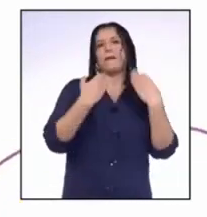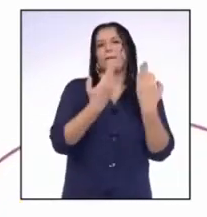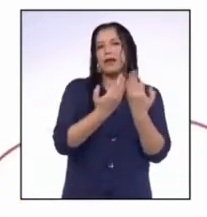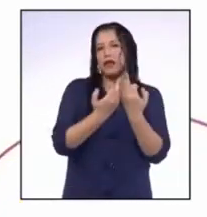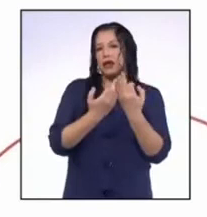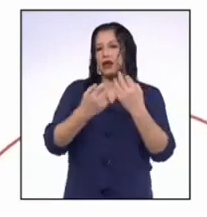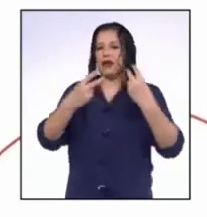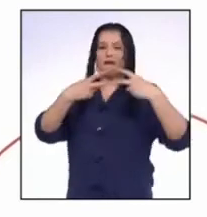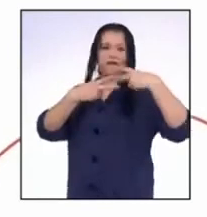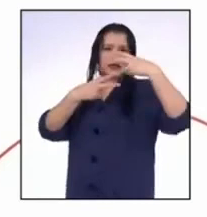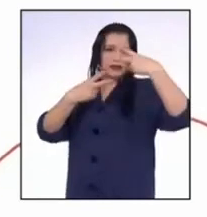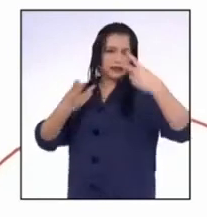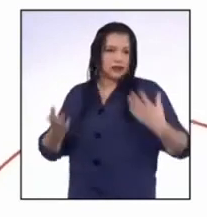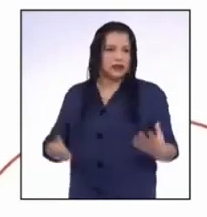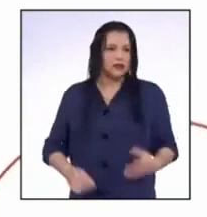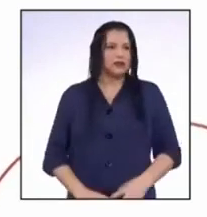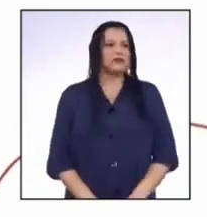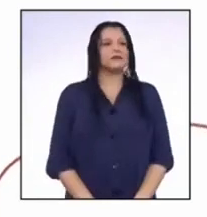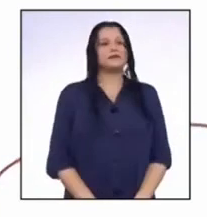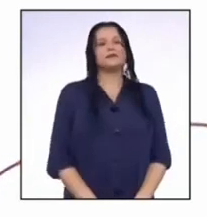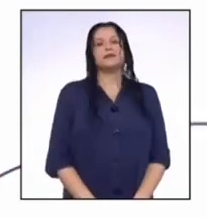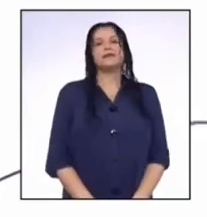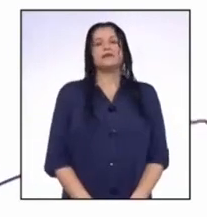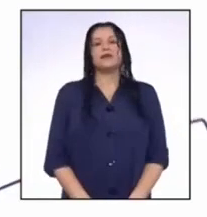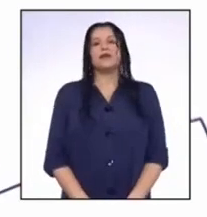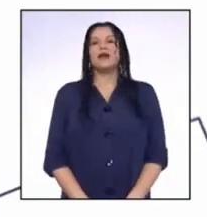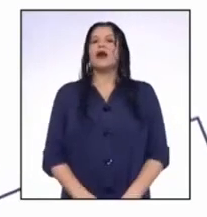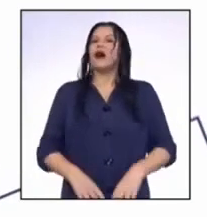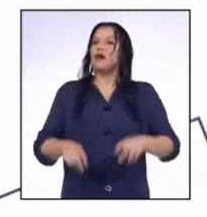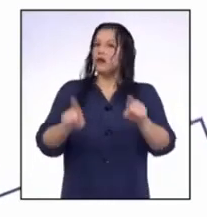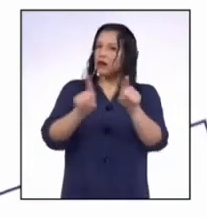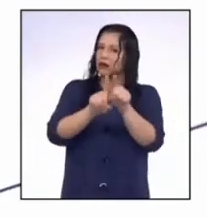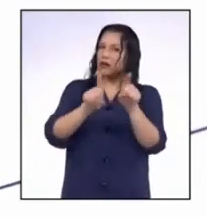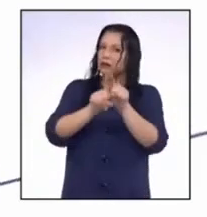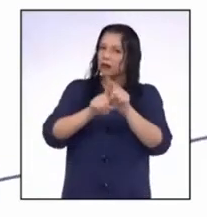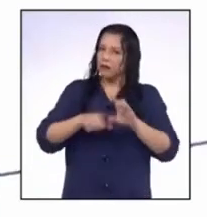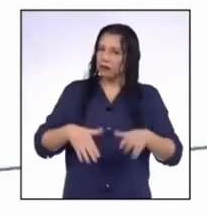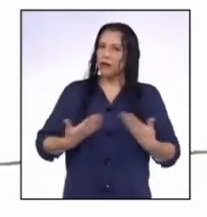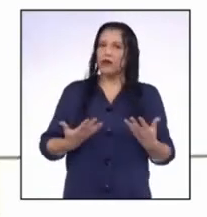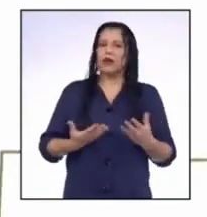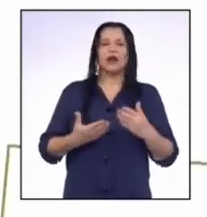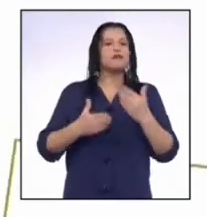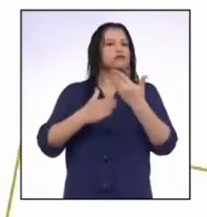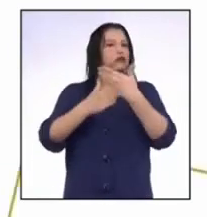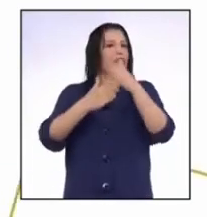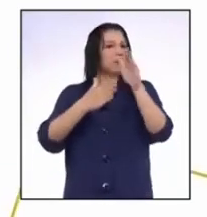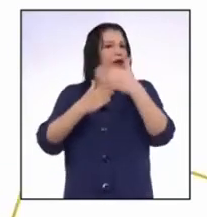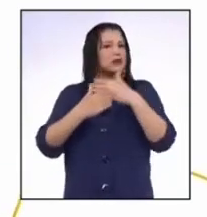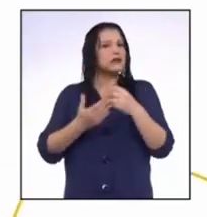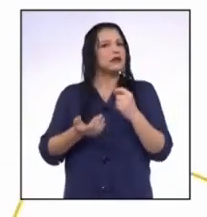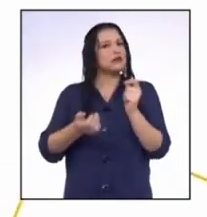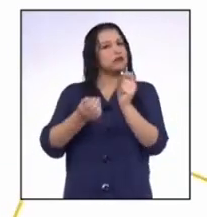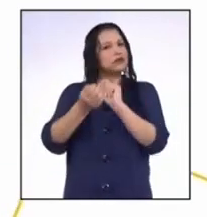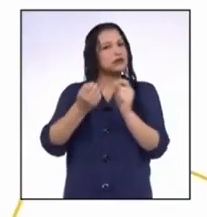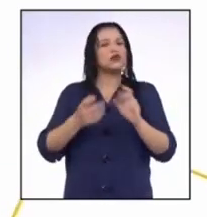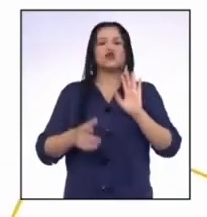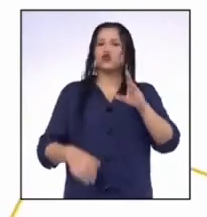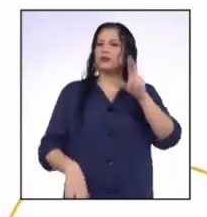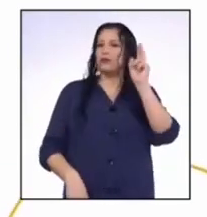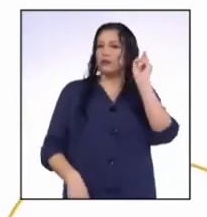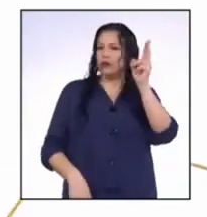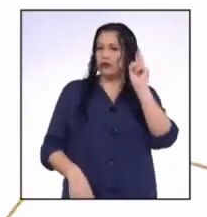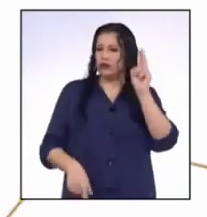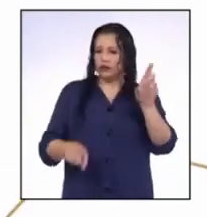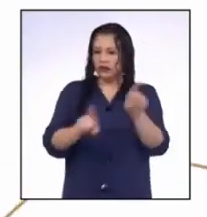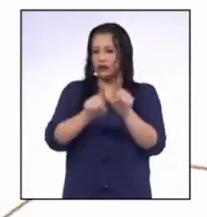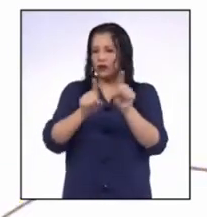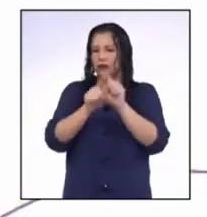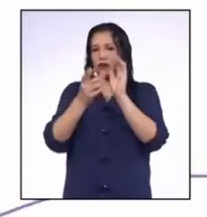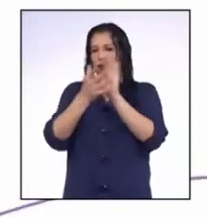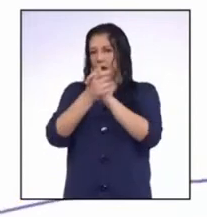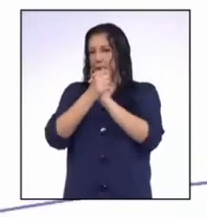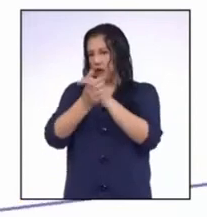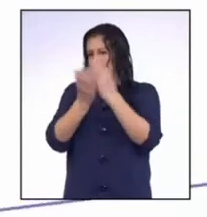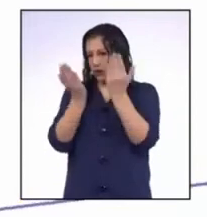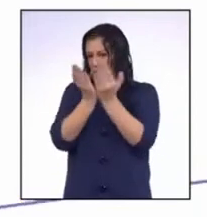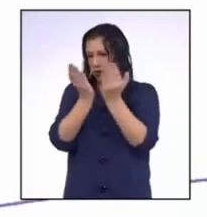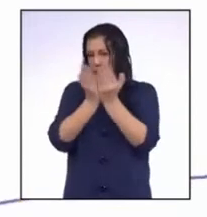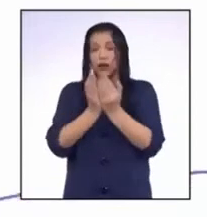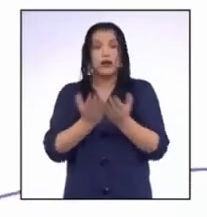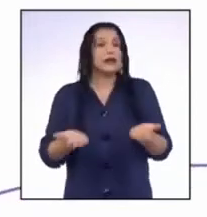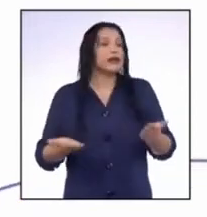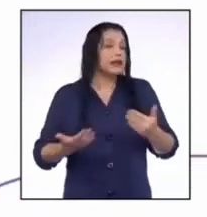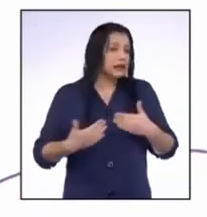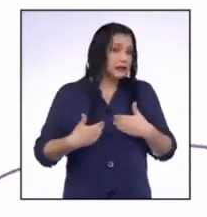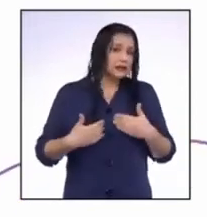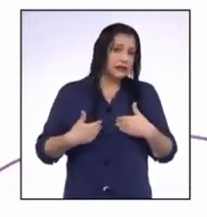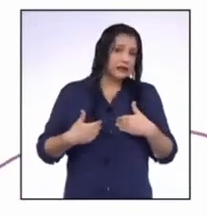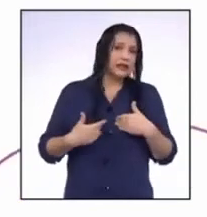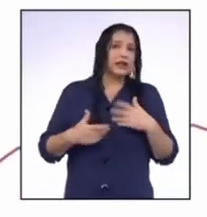o vecinos. Sí, aunque también podrían compartir su ensayo con sus maestras y compañeros, si cuentan